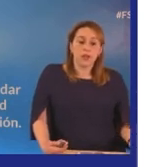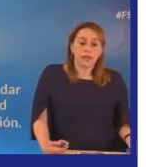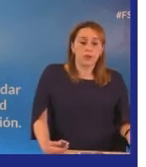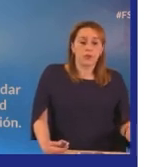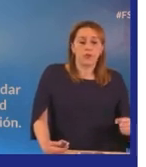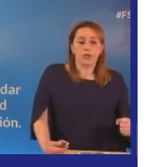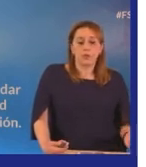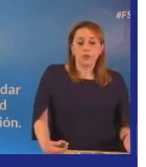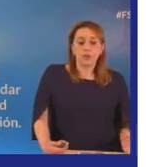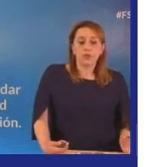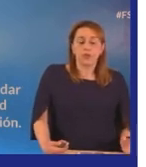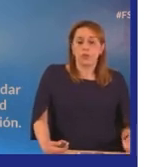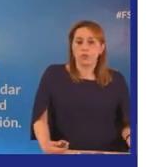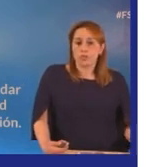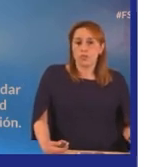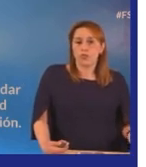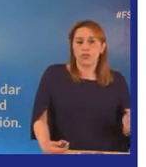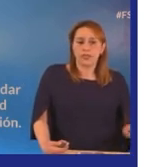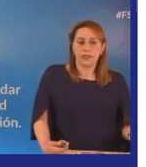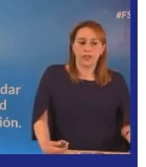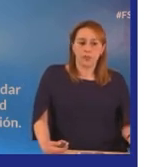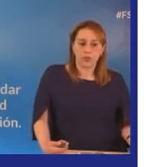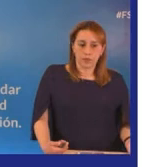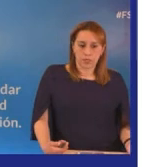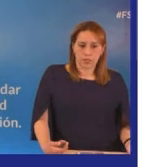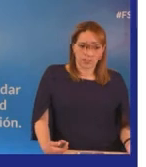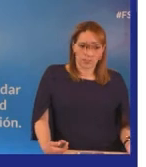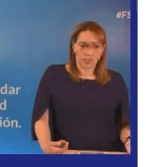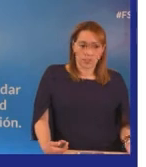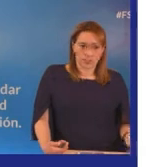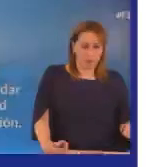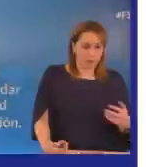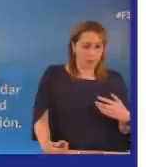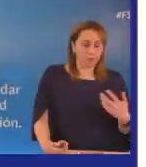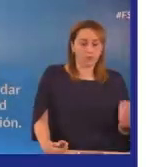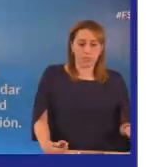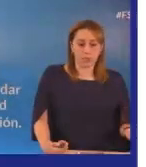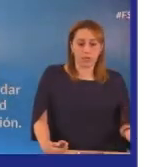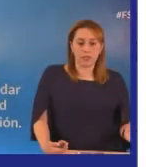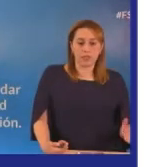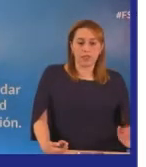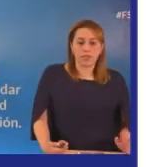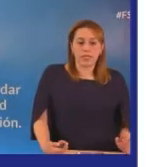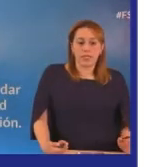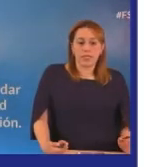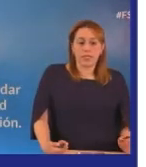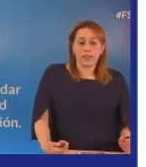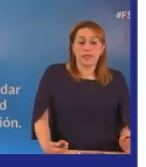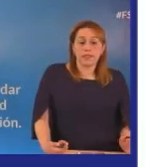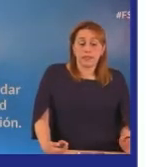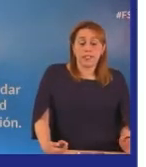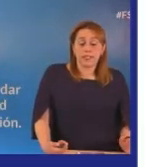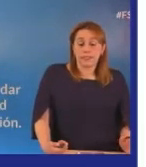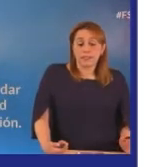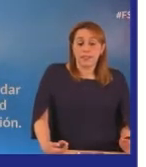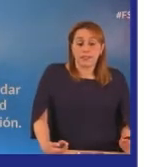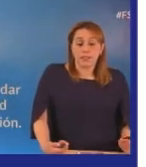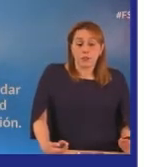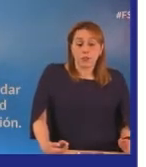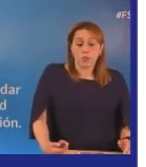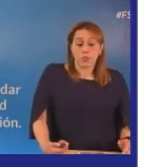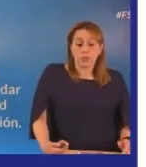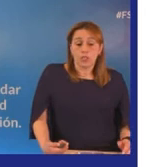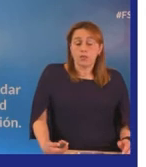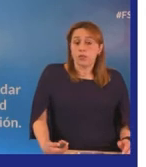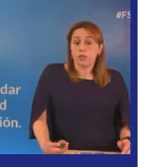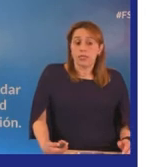del olfato, del gusto, la audición, el tacto y la parte visual. Dice que